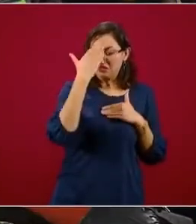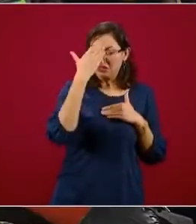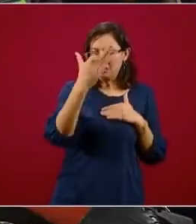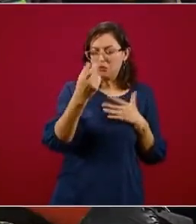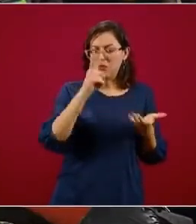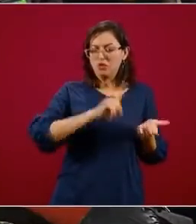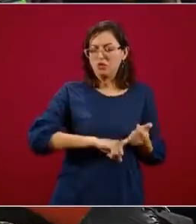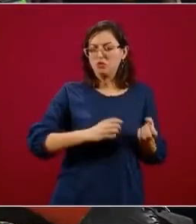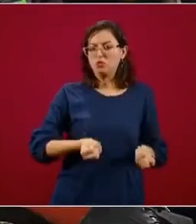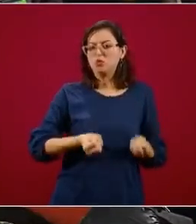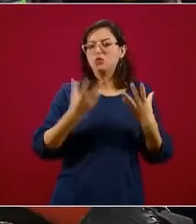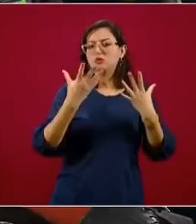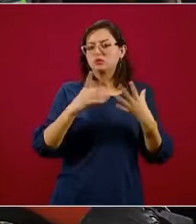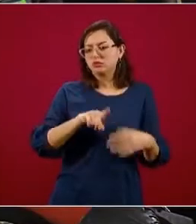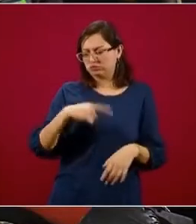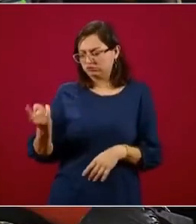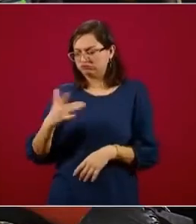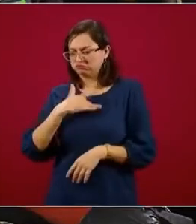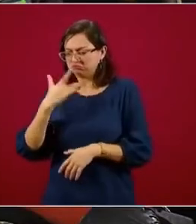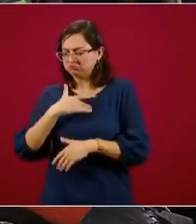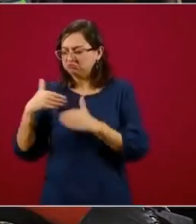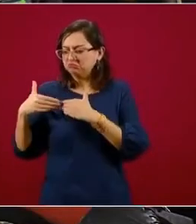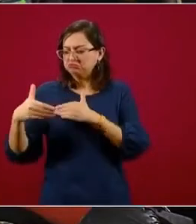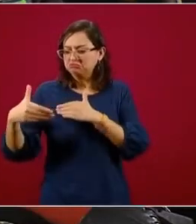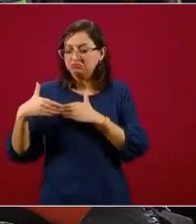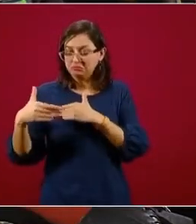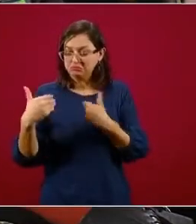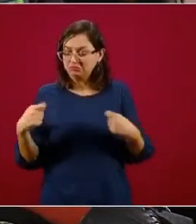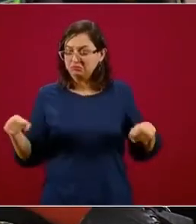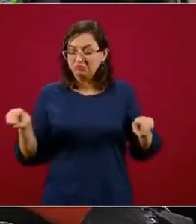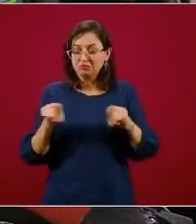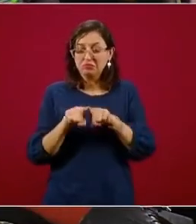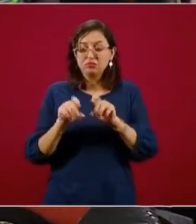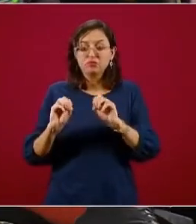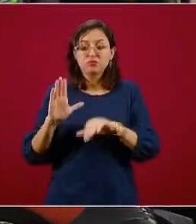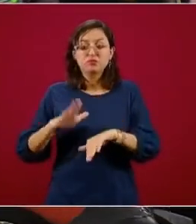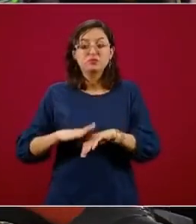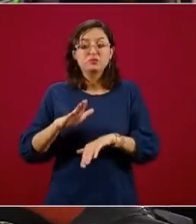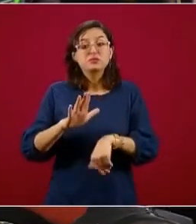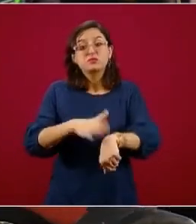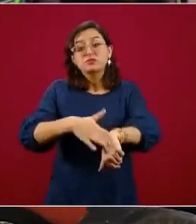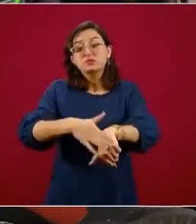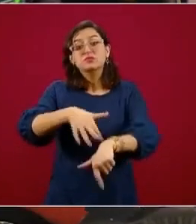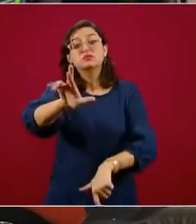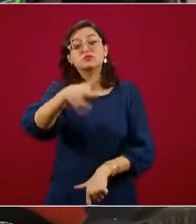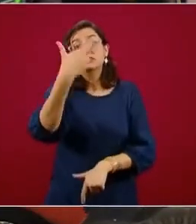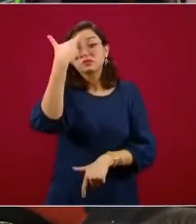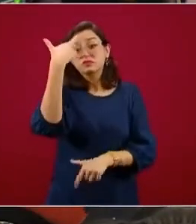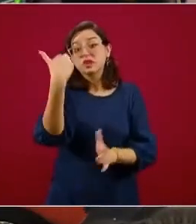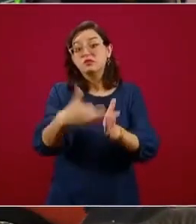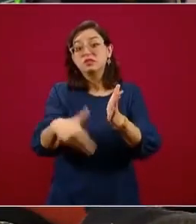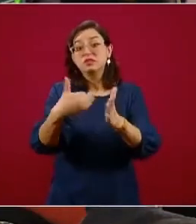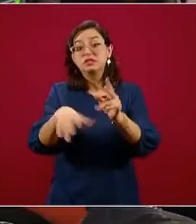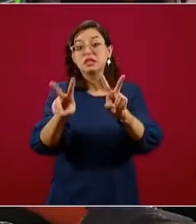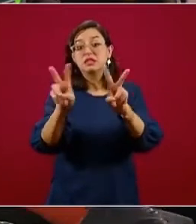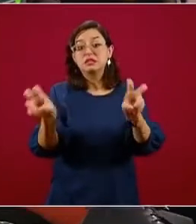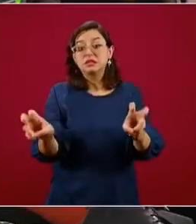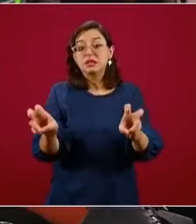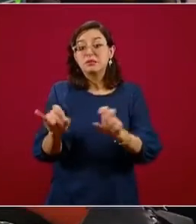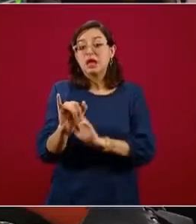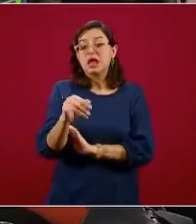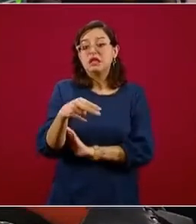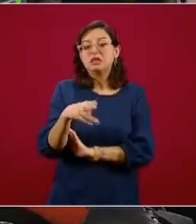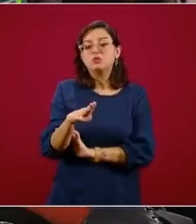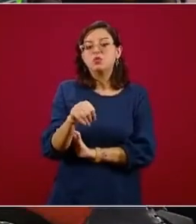tiene síntomas? Y por último, doctor, recordarle que nos prometió una sesión que hablara sobre la inmunidad de